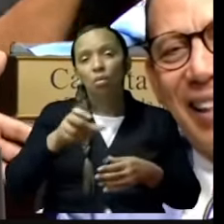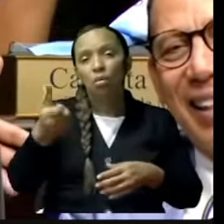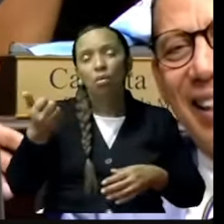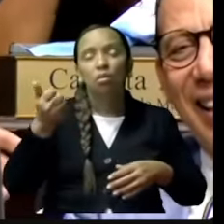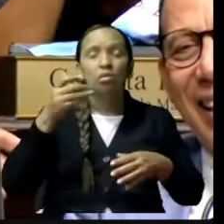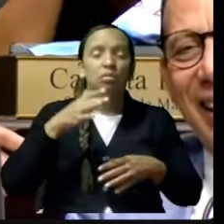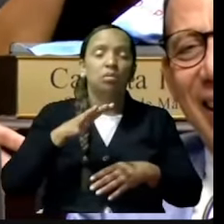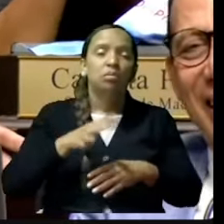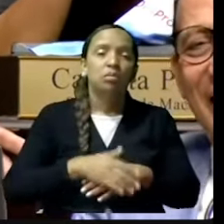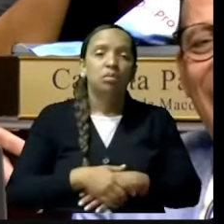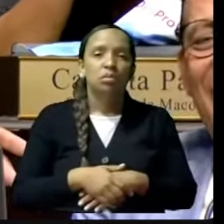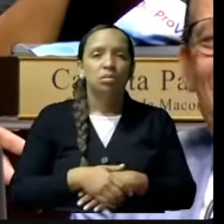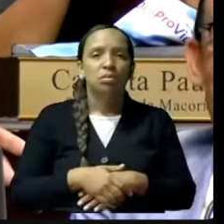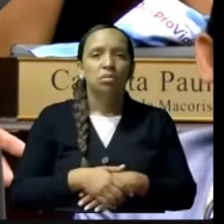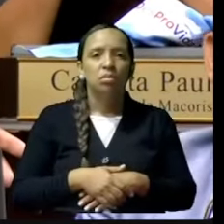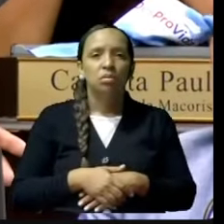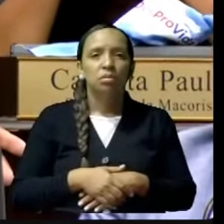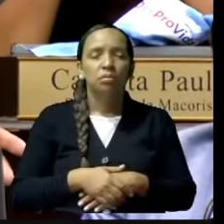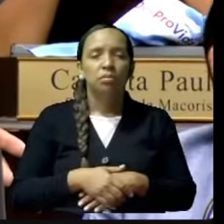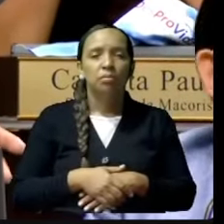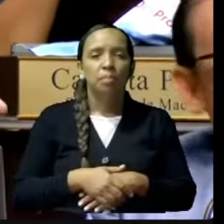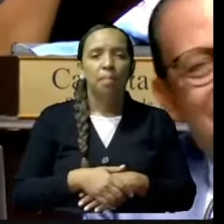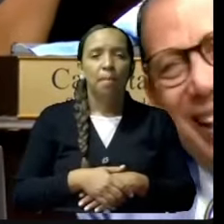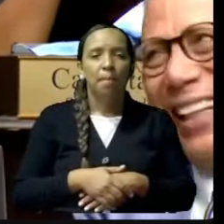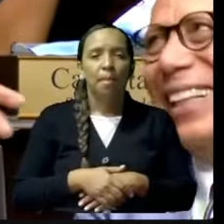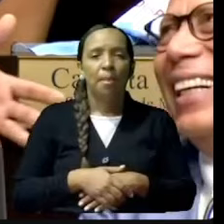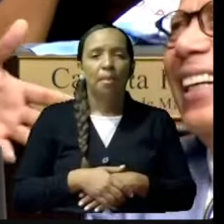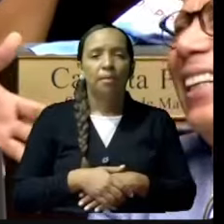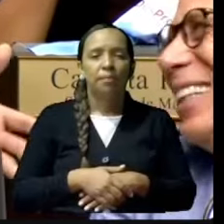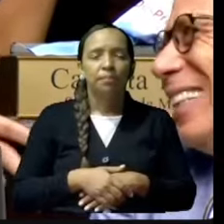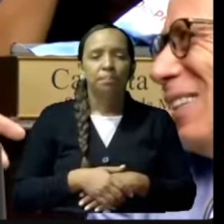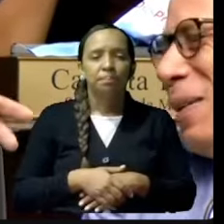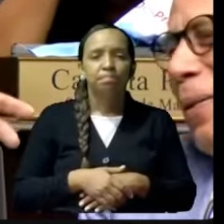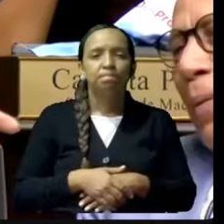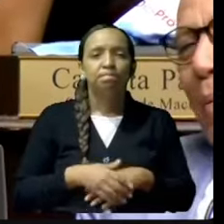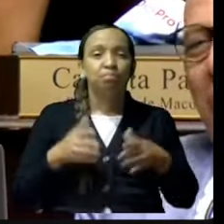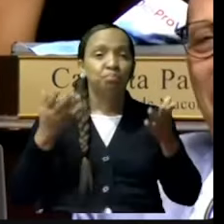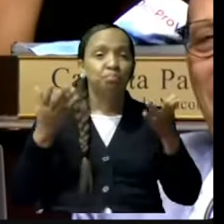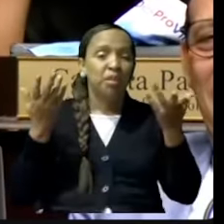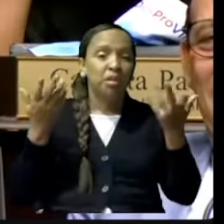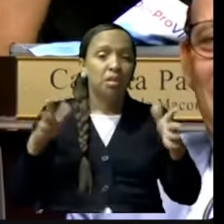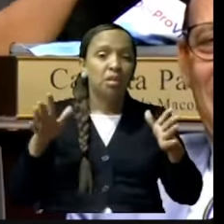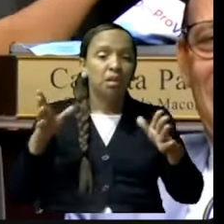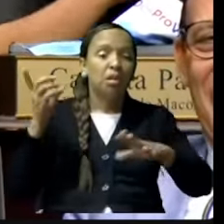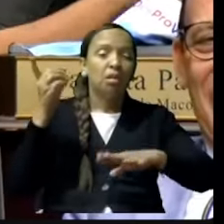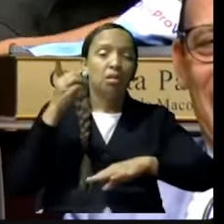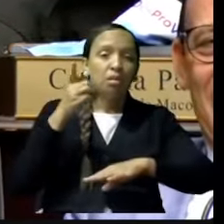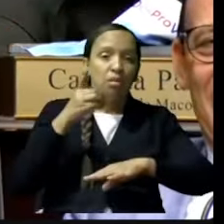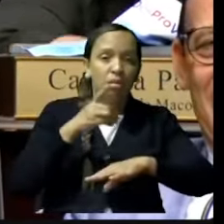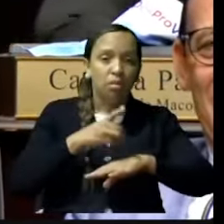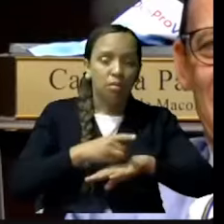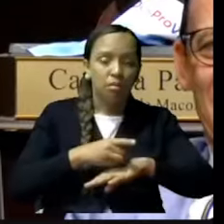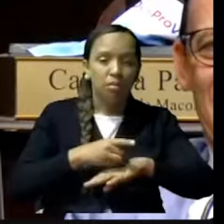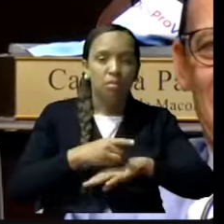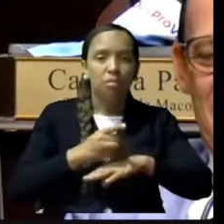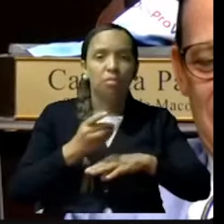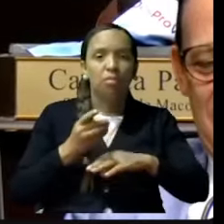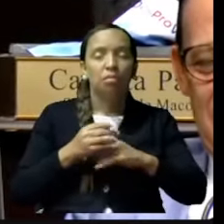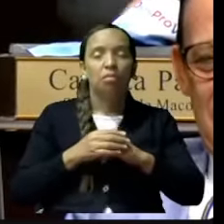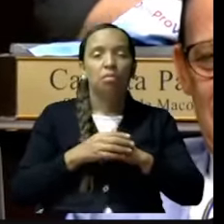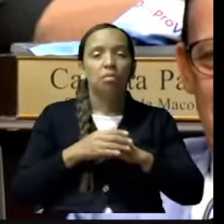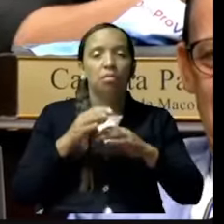día, por Dios. Eso no vamos, le buscamos el día de aumento de